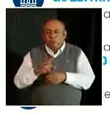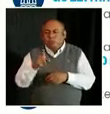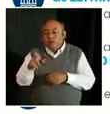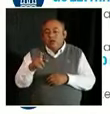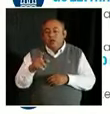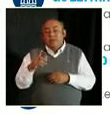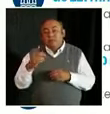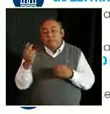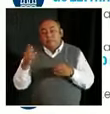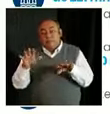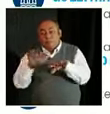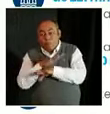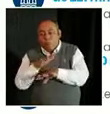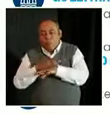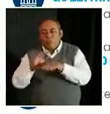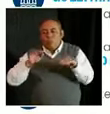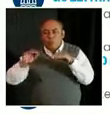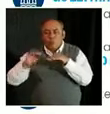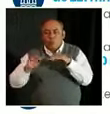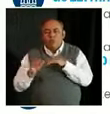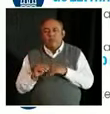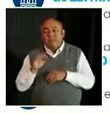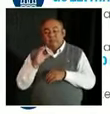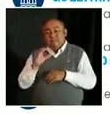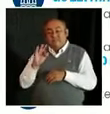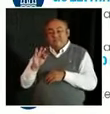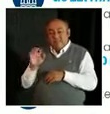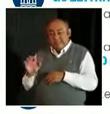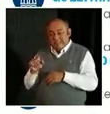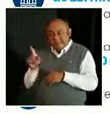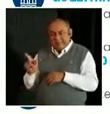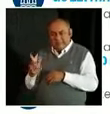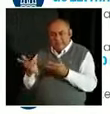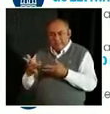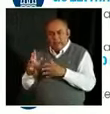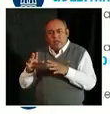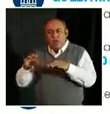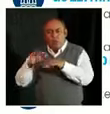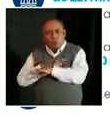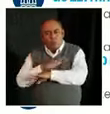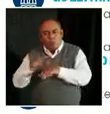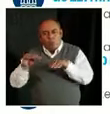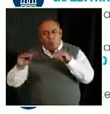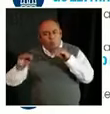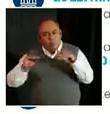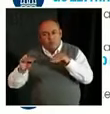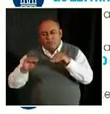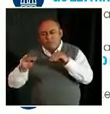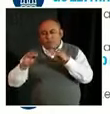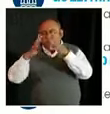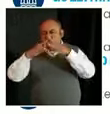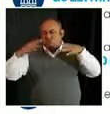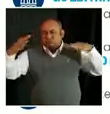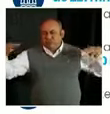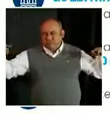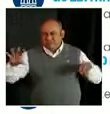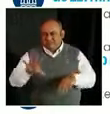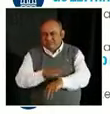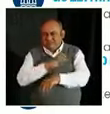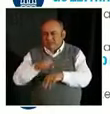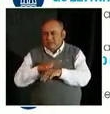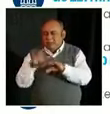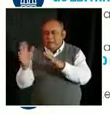que la está moviendo CFE Construcción y CFE Transmisión. Y también